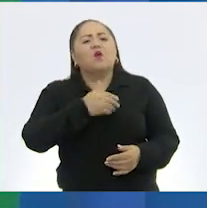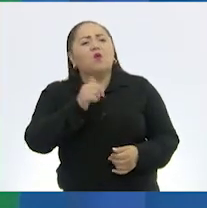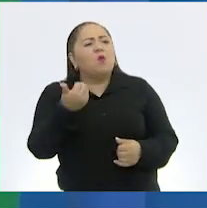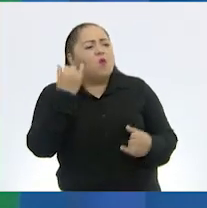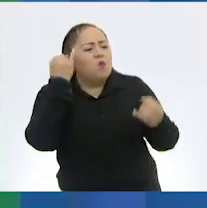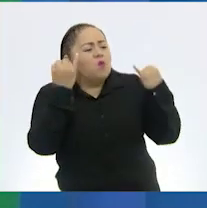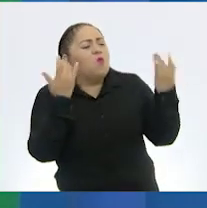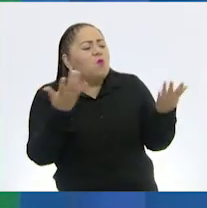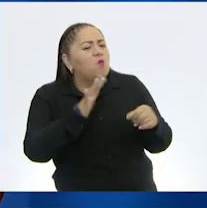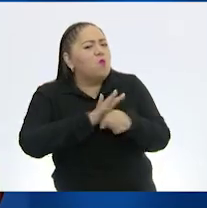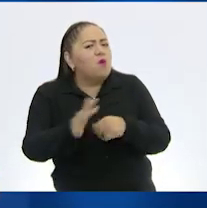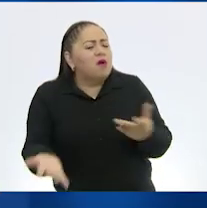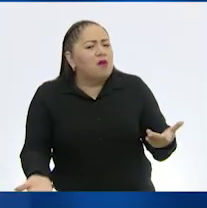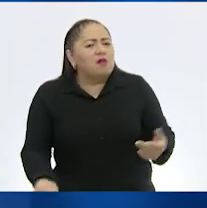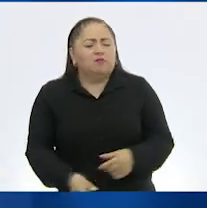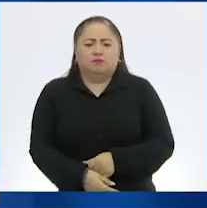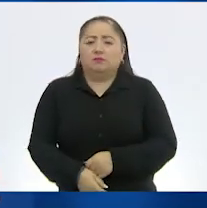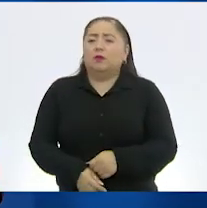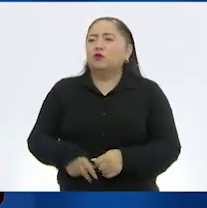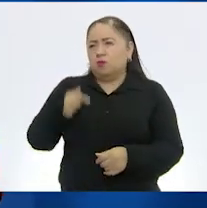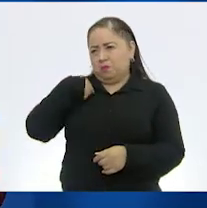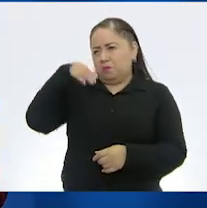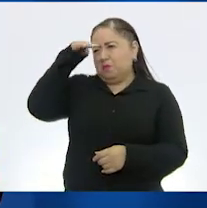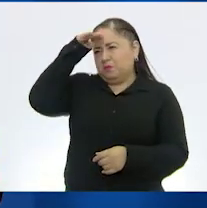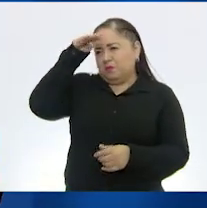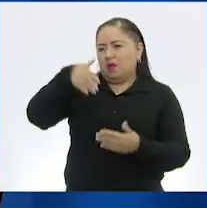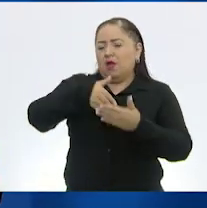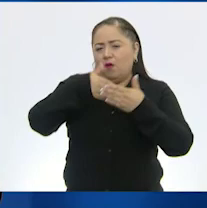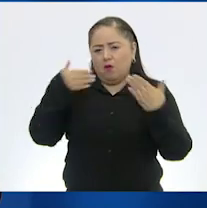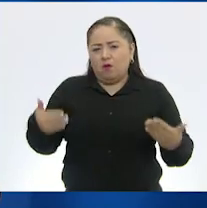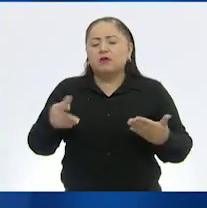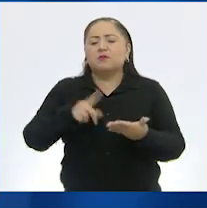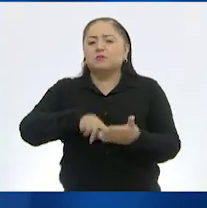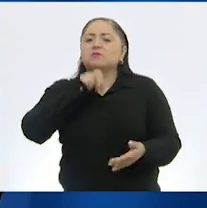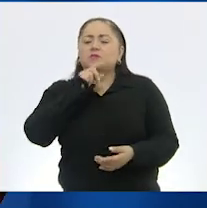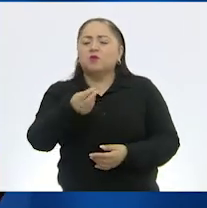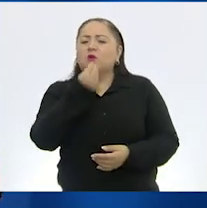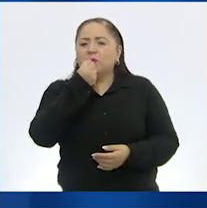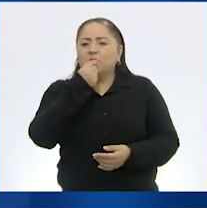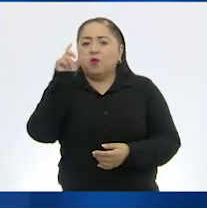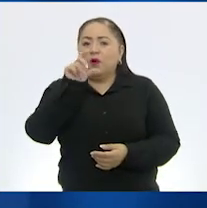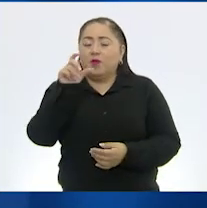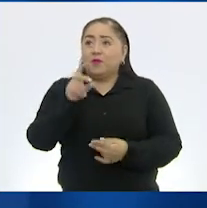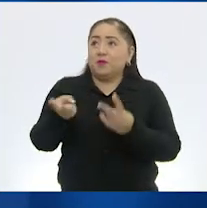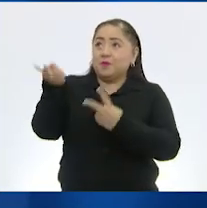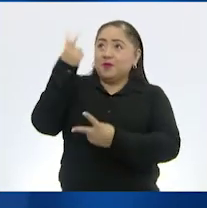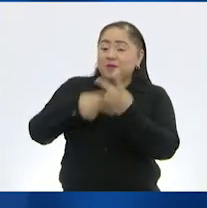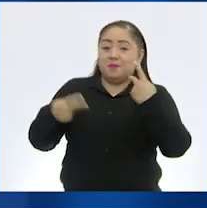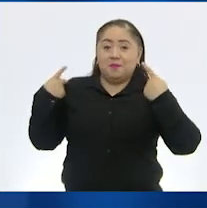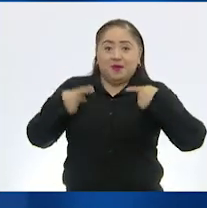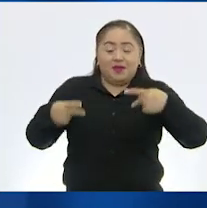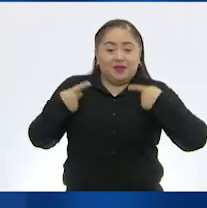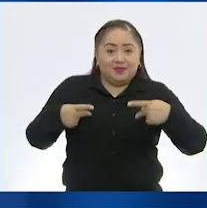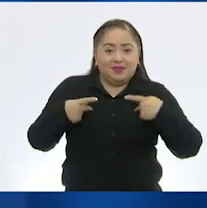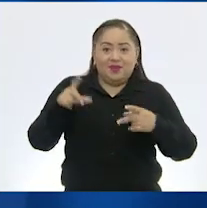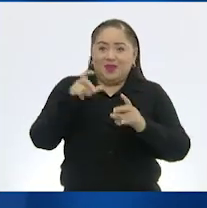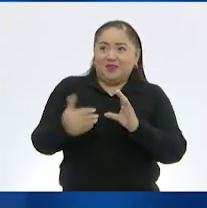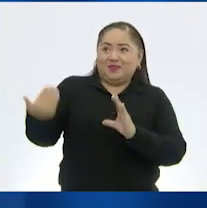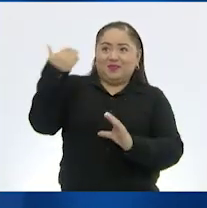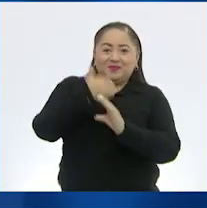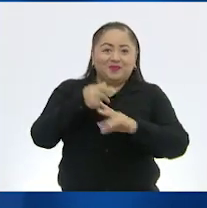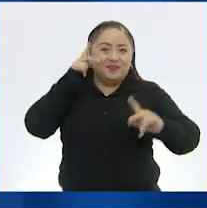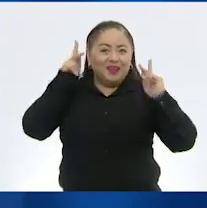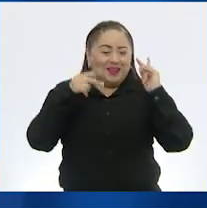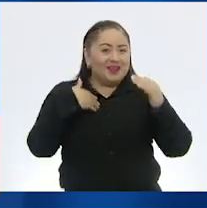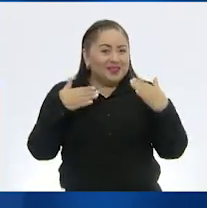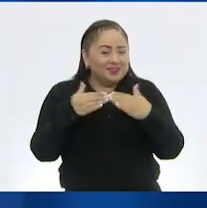ocurre? Yo pienso que ahora también hacemos comidas para cuando vienen personas en específico a nuestra casa, ¿no? Por